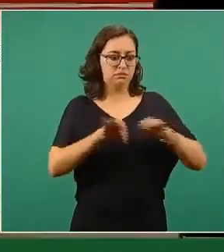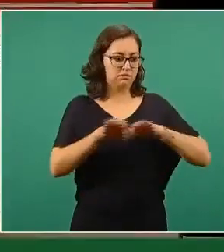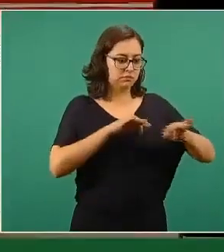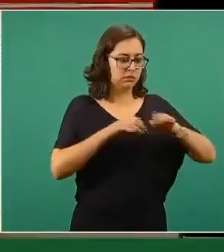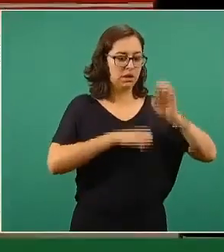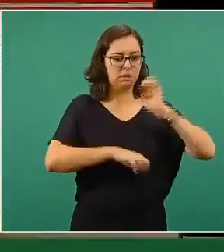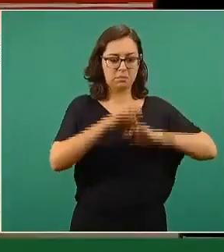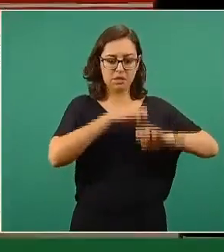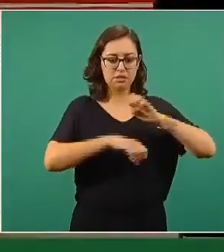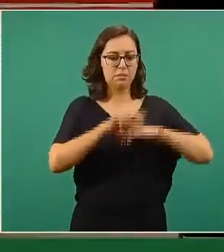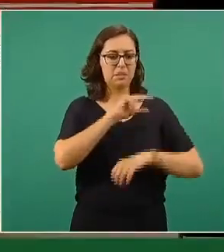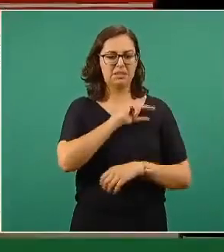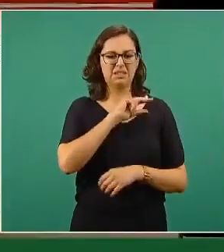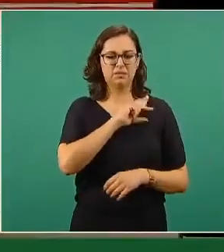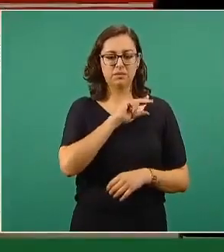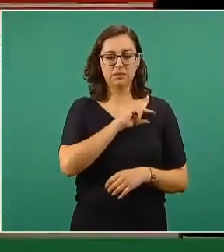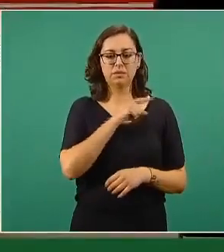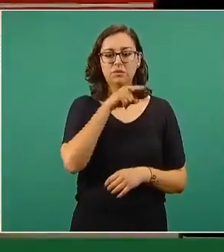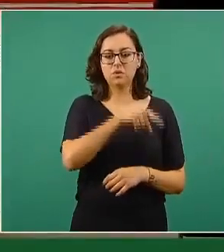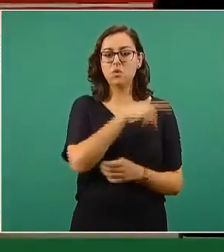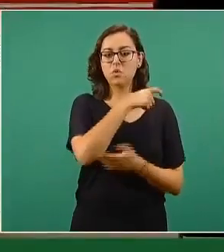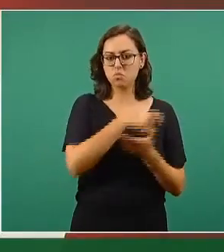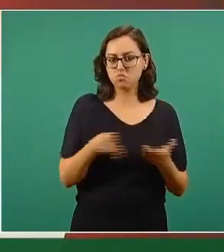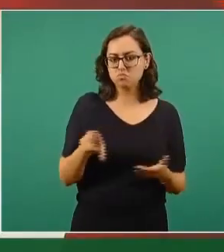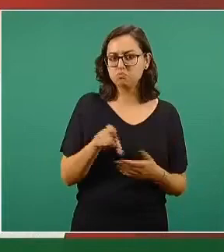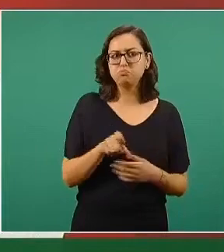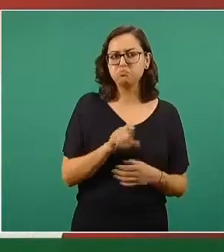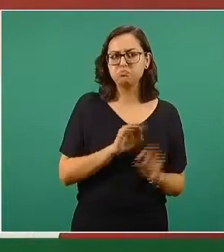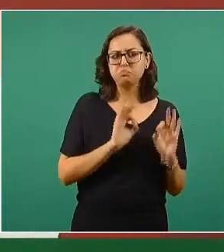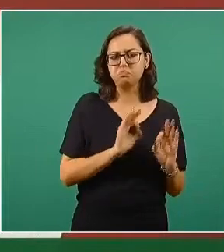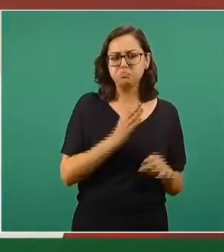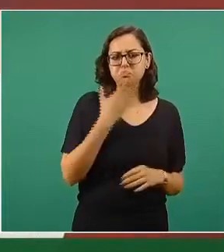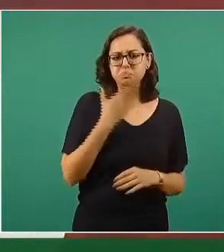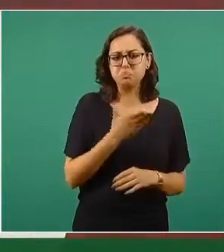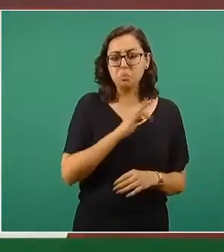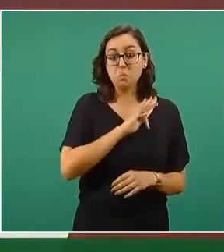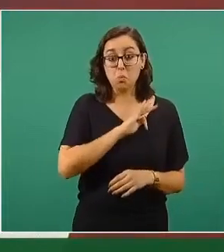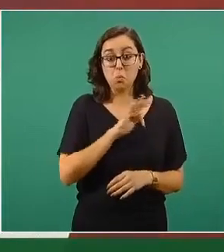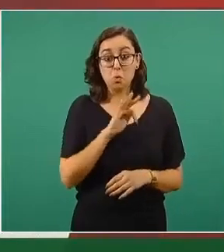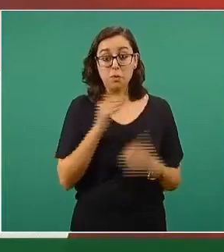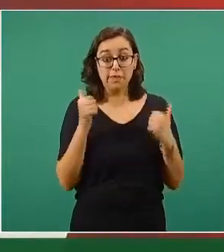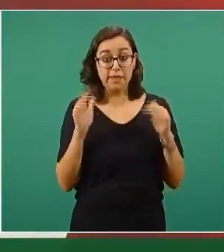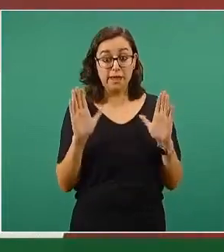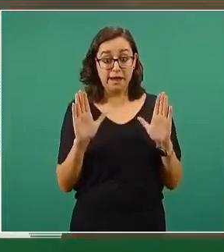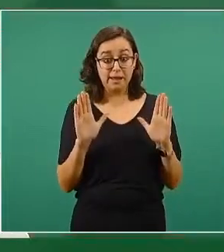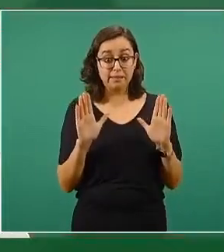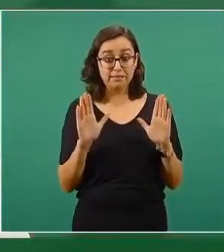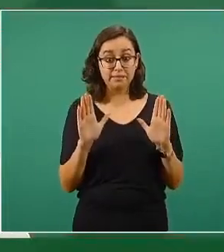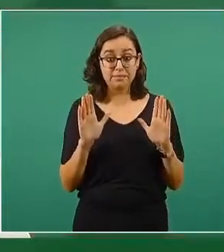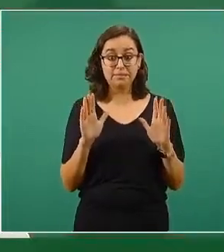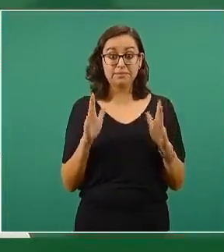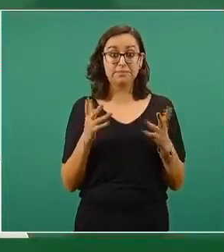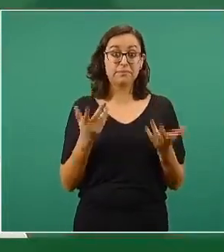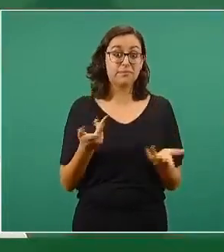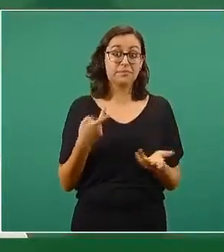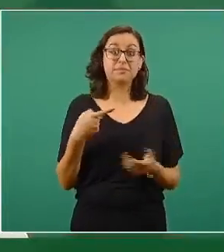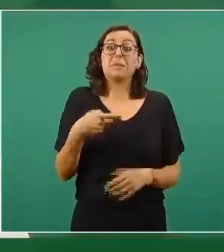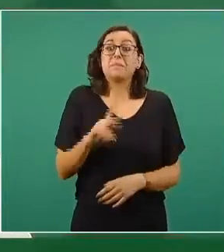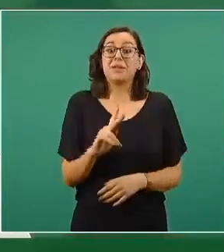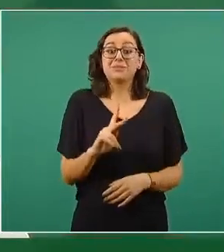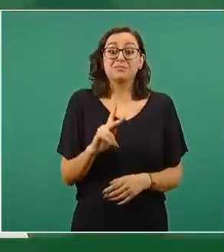empresas privadas. No tendríamos ningún inconveniente. Ese es un elemento. Y la realidad es que no